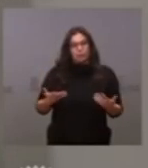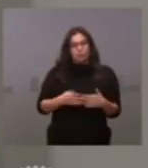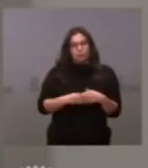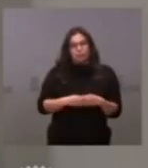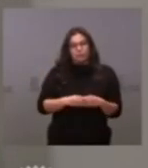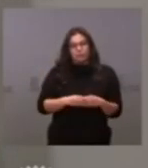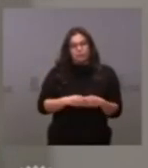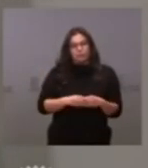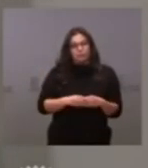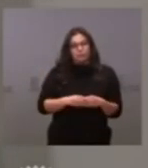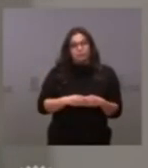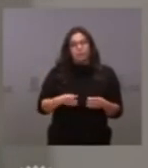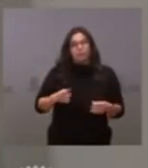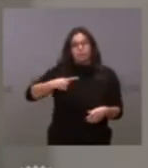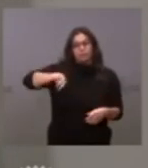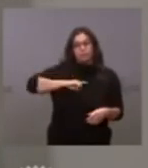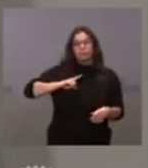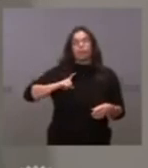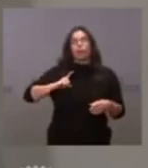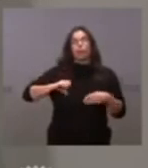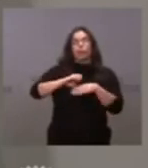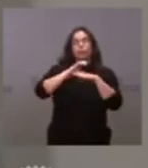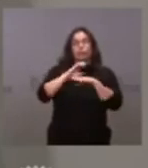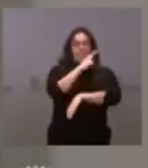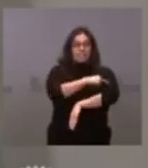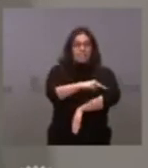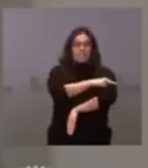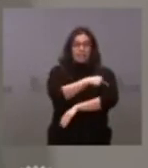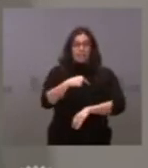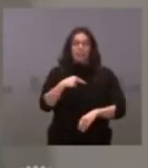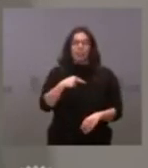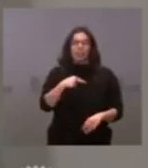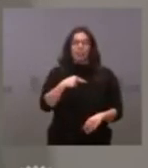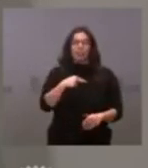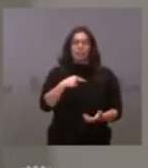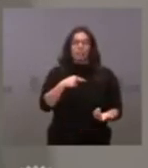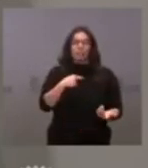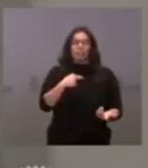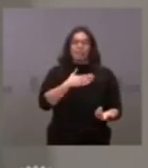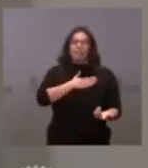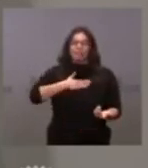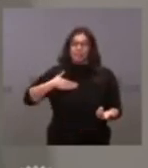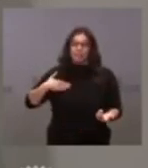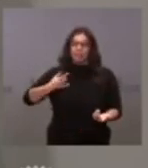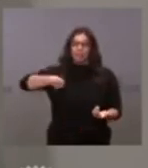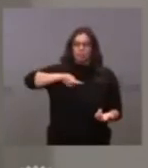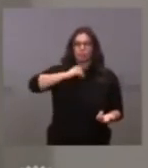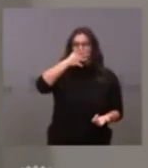de la Junta de Gobierno y de la Consejería de Sanidad de personarnos